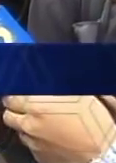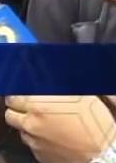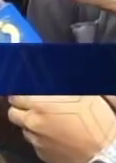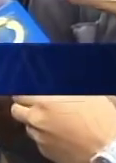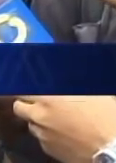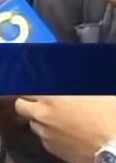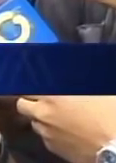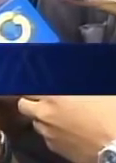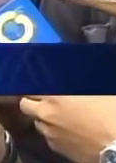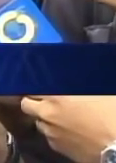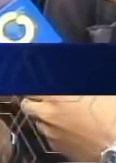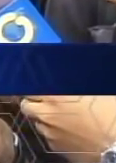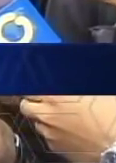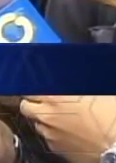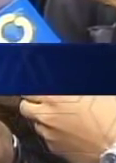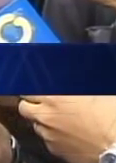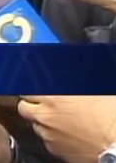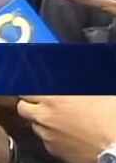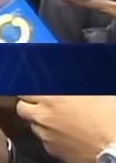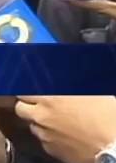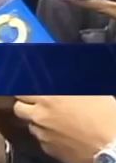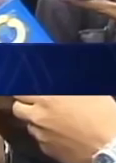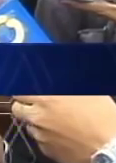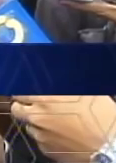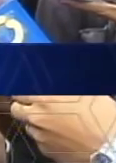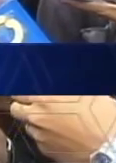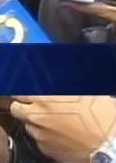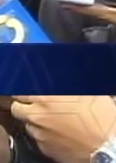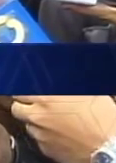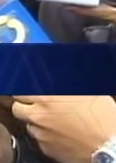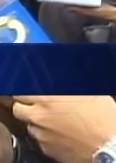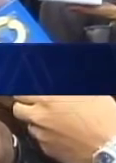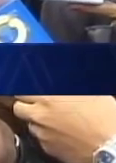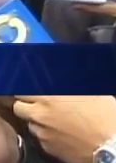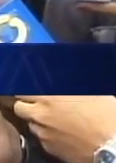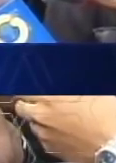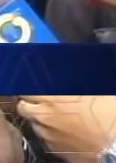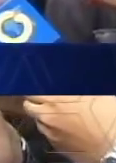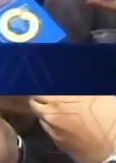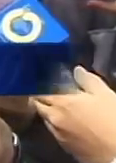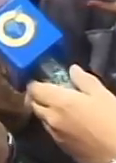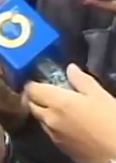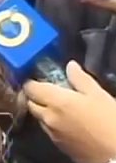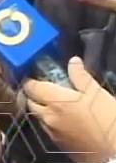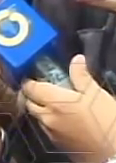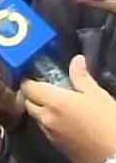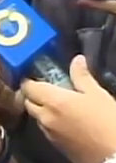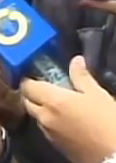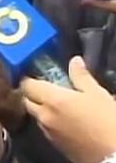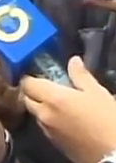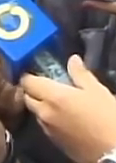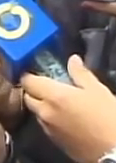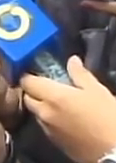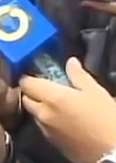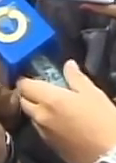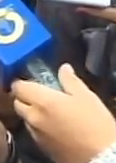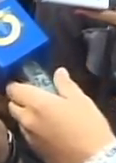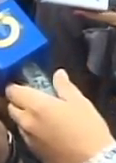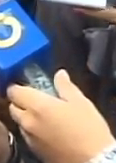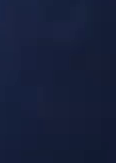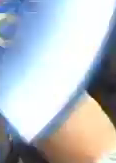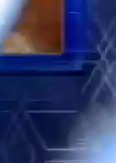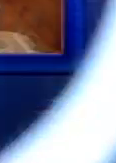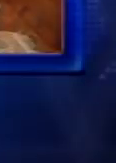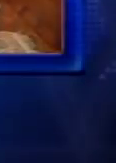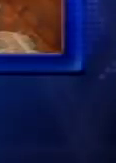Evalúan necesidades. Ministro Carlos Osorio sostuvo reunión de trabajo con representantes de las principales distribuidoras de caucho.